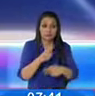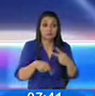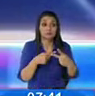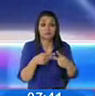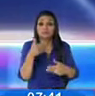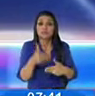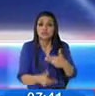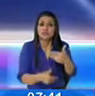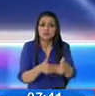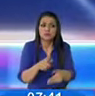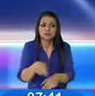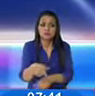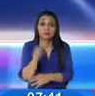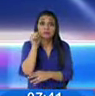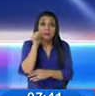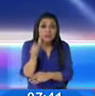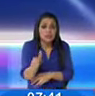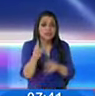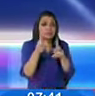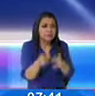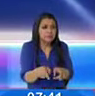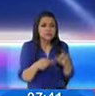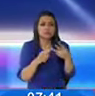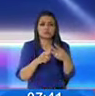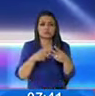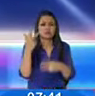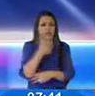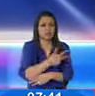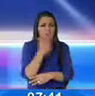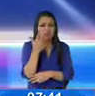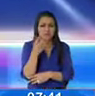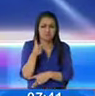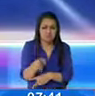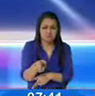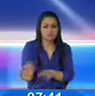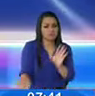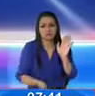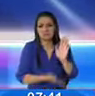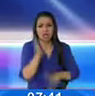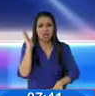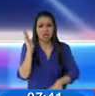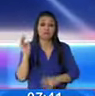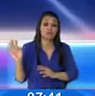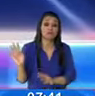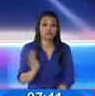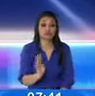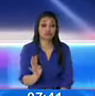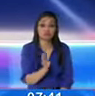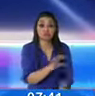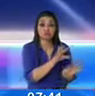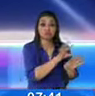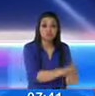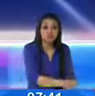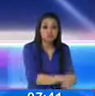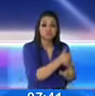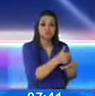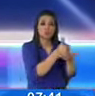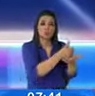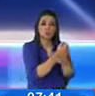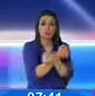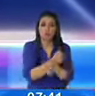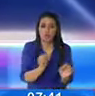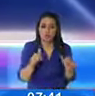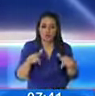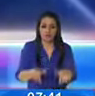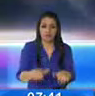resulta, al otro día me dijeron lo mismo. Al tercer día digo, vamos a por él. Y fuimos por él y aquí lo tenemos.